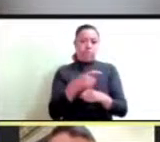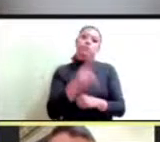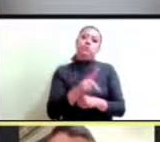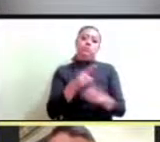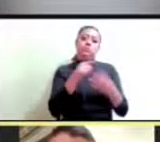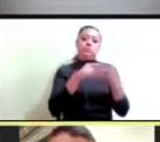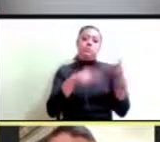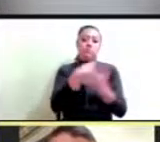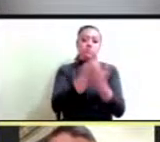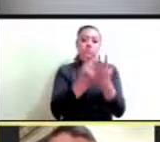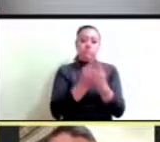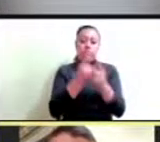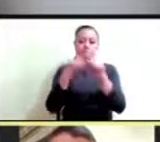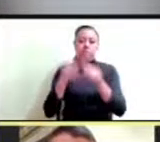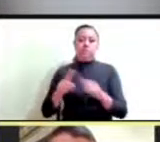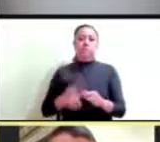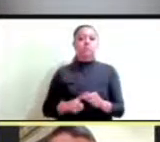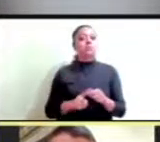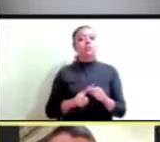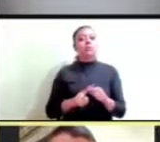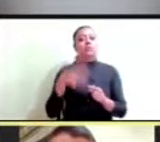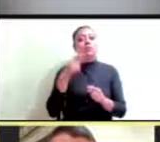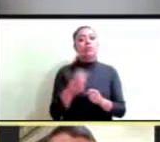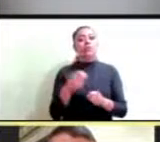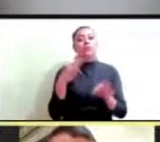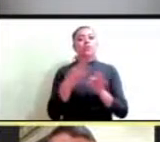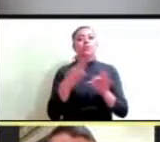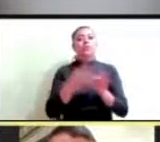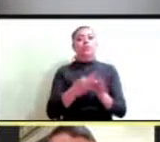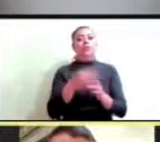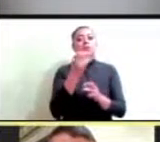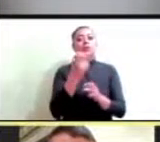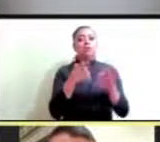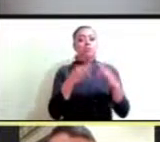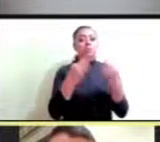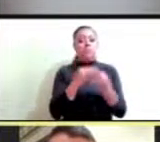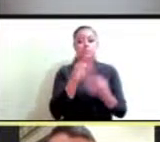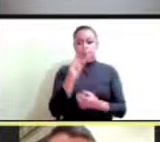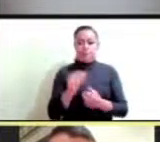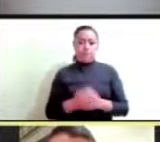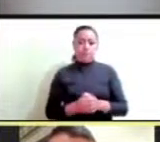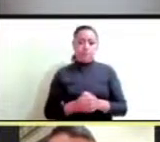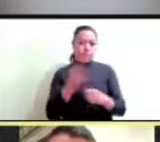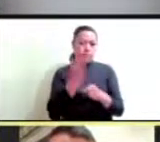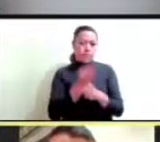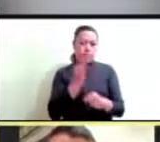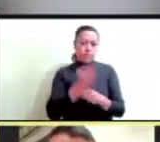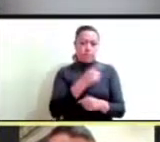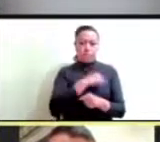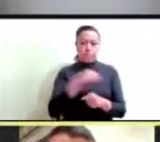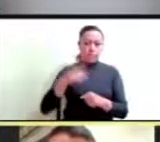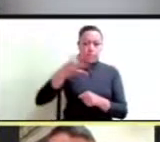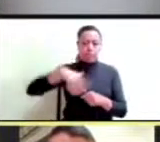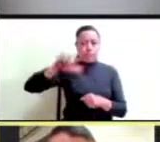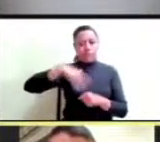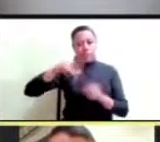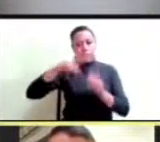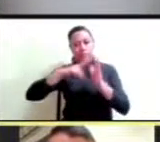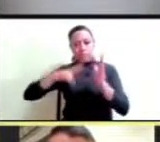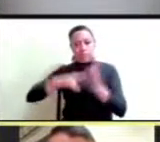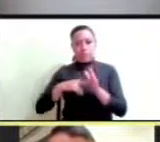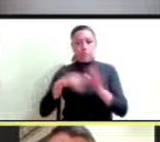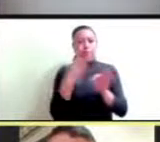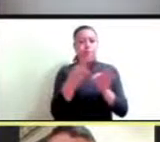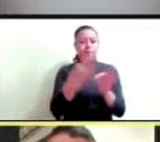hace efectivo este enunciado. Y lo que estamos buscando es que en las reglas de operación tengan fundamento para que de forma prioritaria